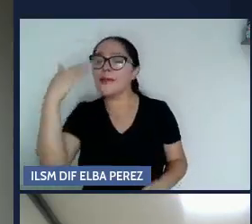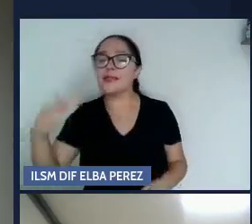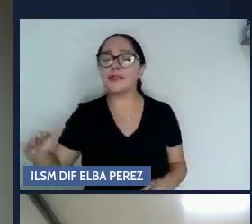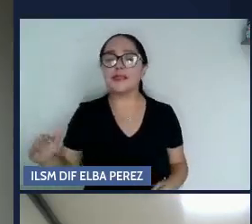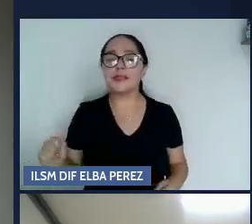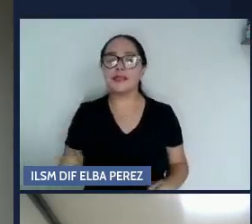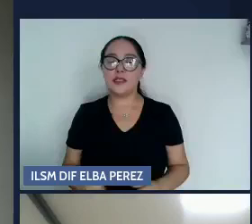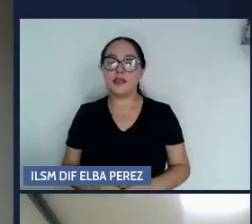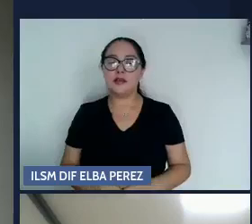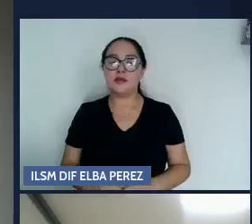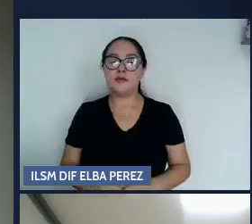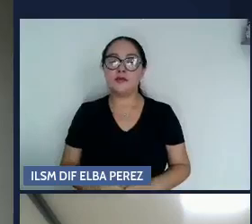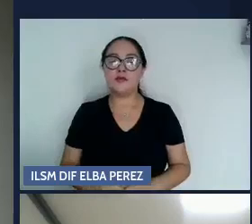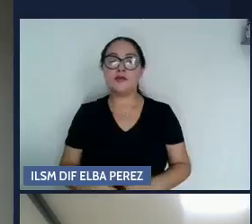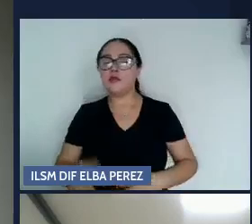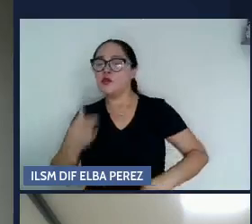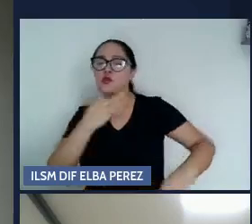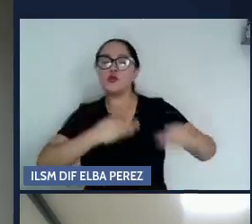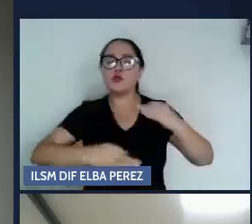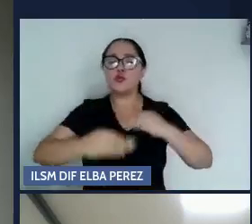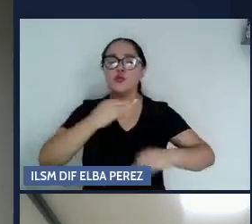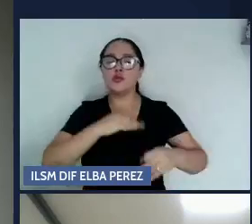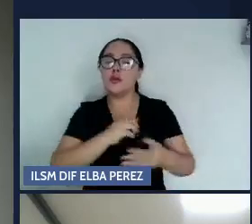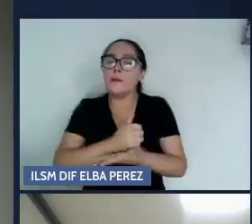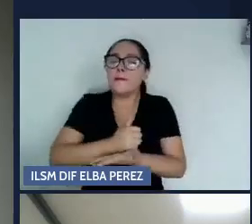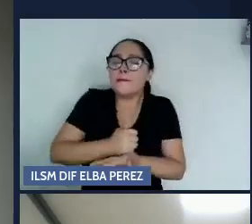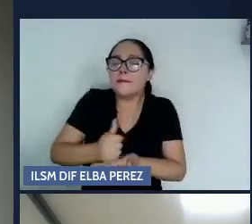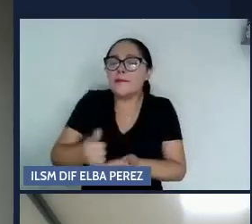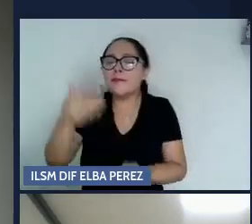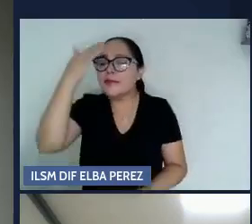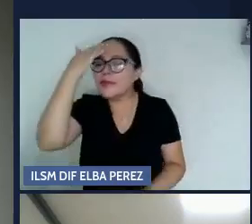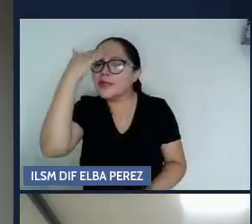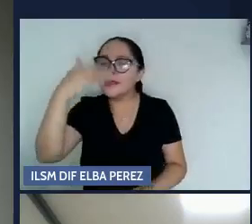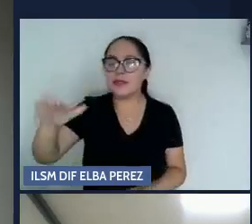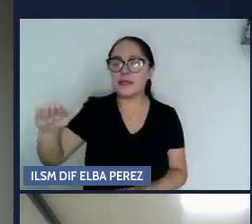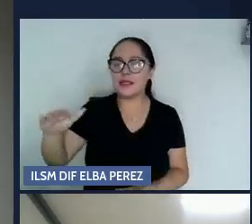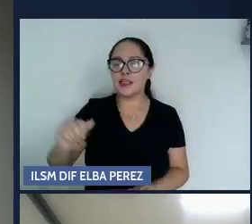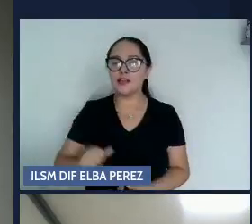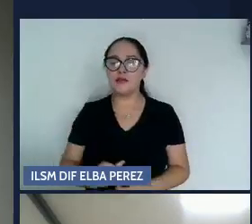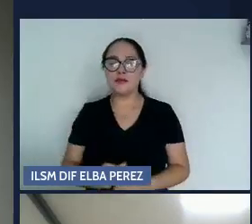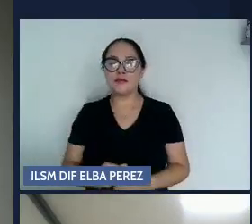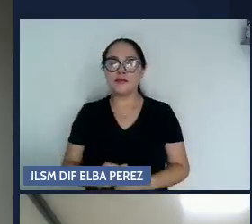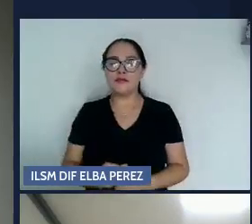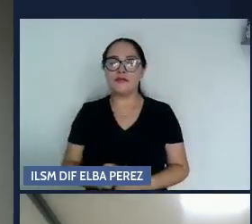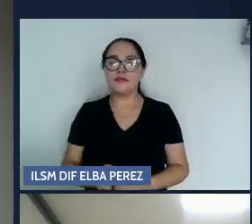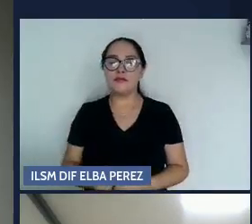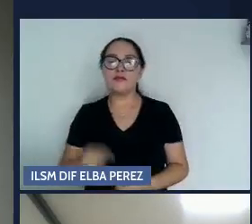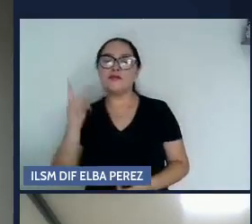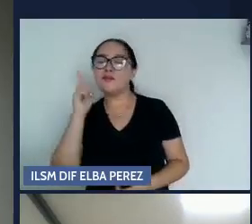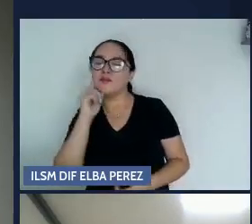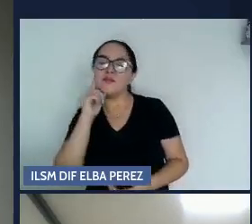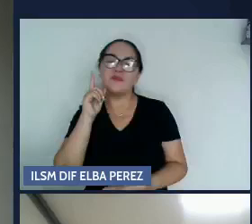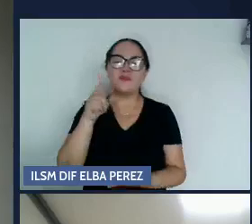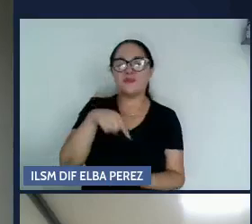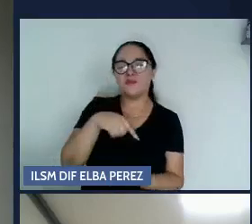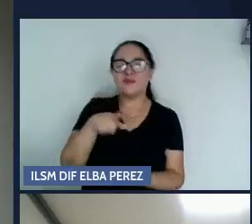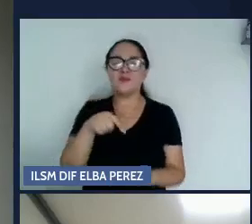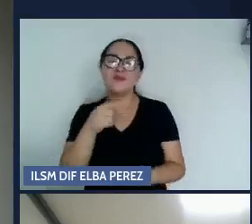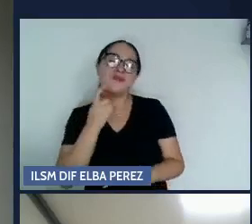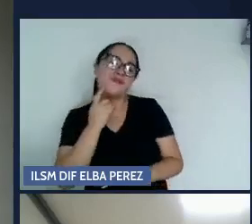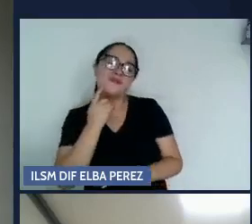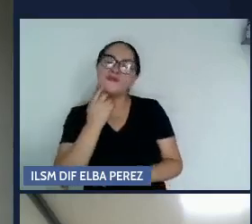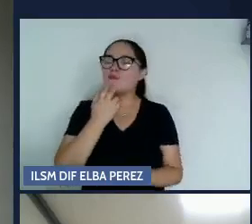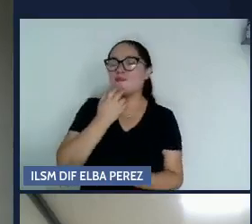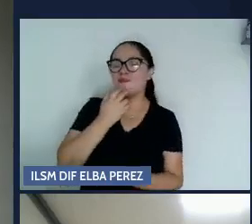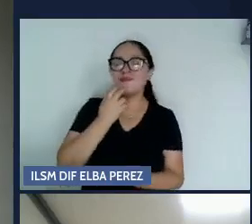voto razonado a la casilla para llegar y no estar adivinando dónde poner nuestra marca, sino llegar, ver